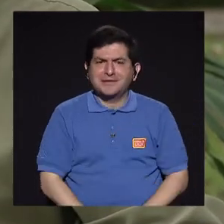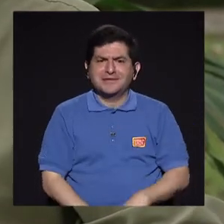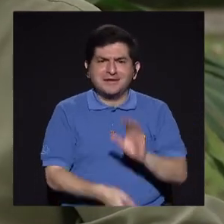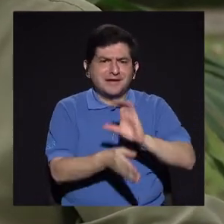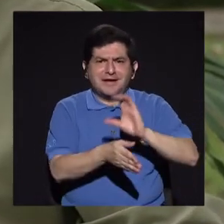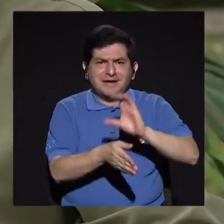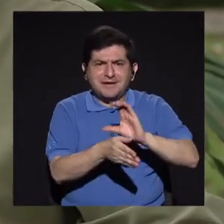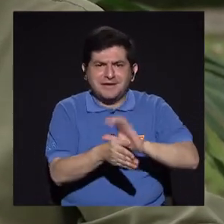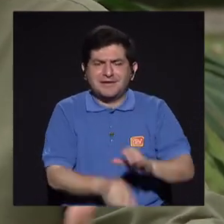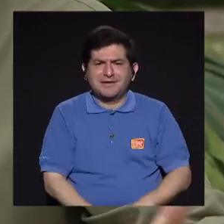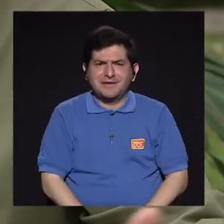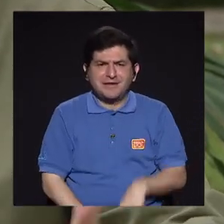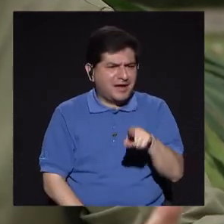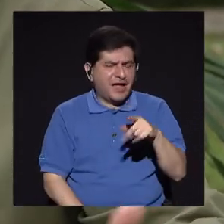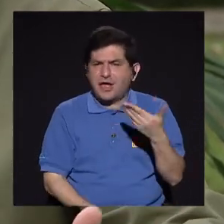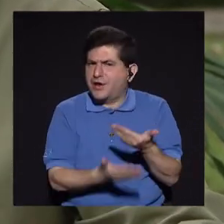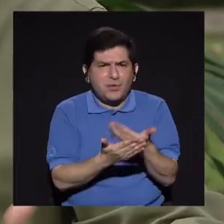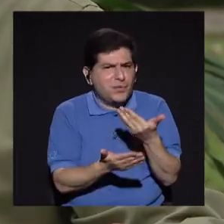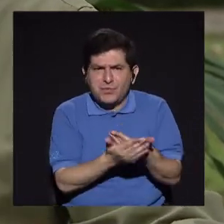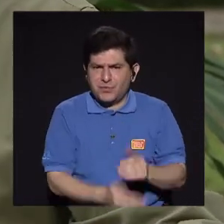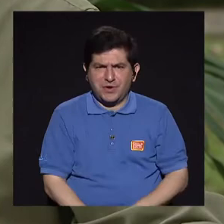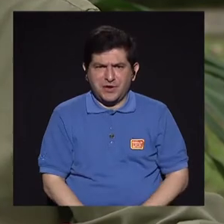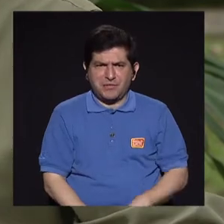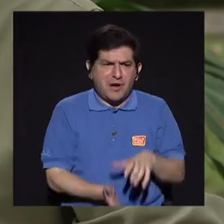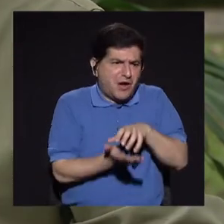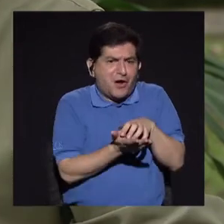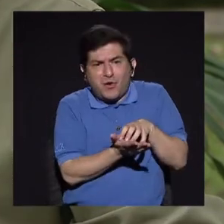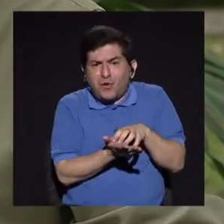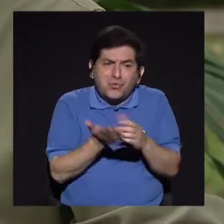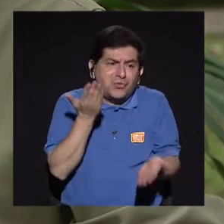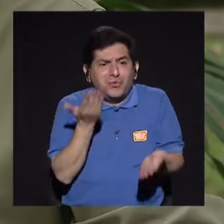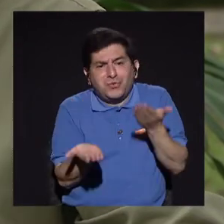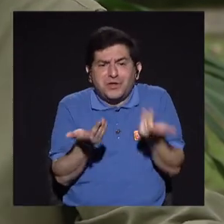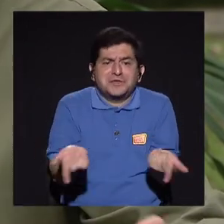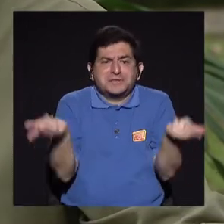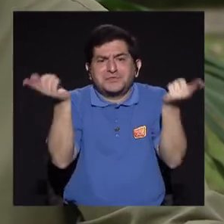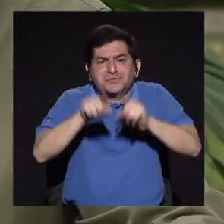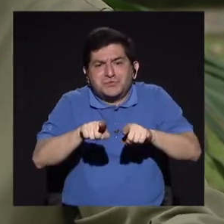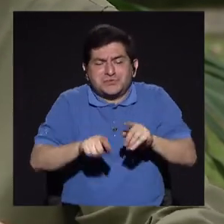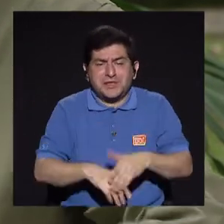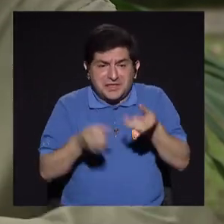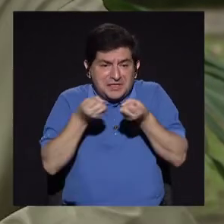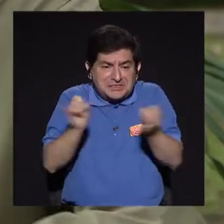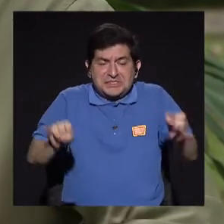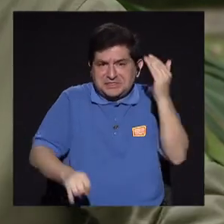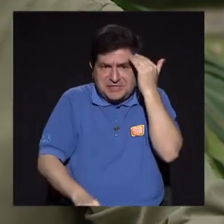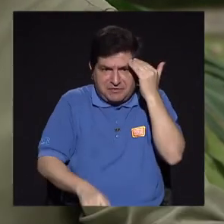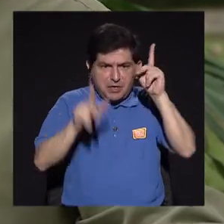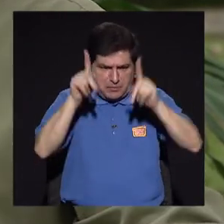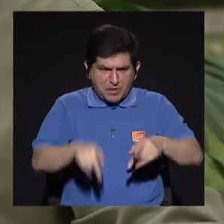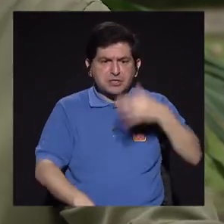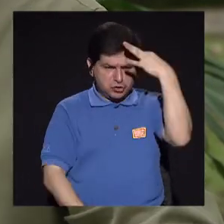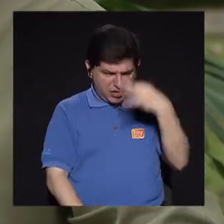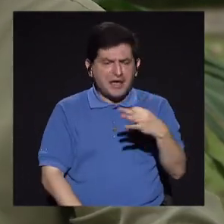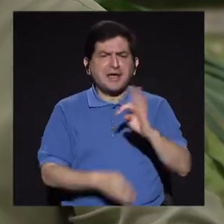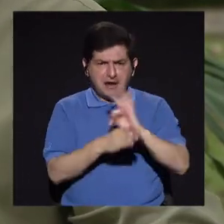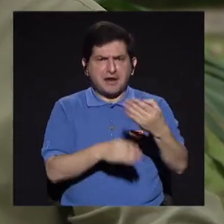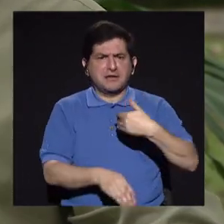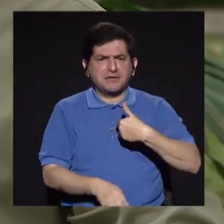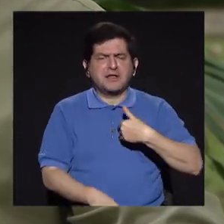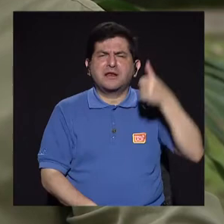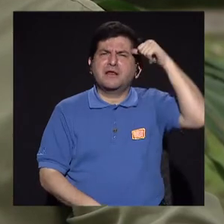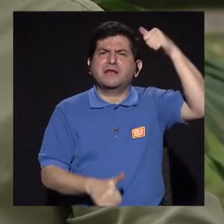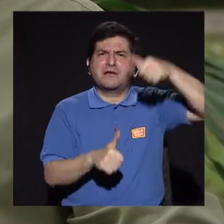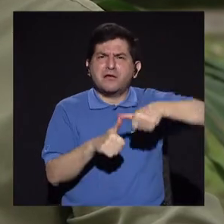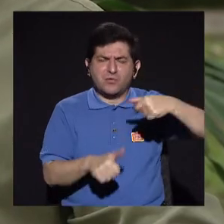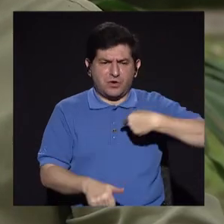clínico. En la práctica clínica no hay incertidumbre por aleatorización a ciegas, o sea, la persona cree que va a recibir un tratamiento. Yo